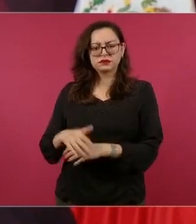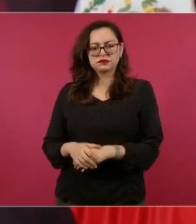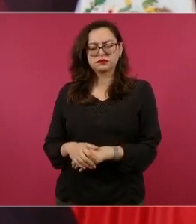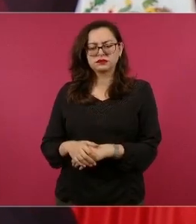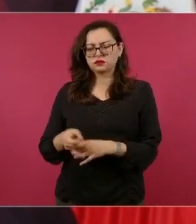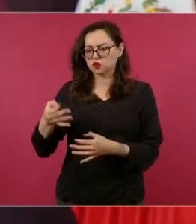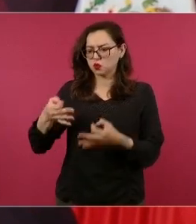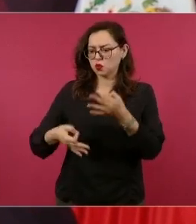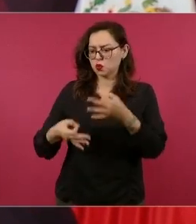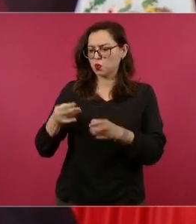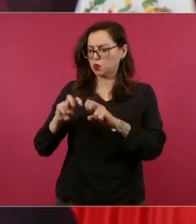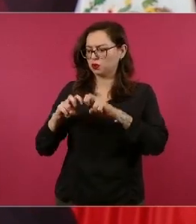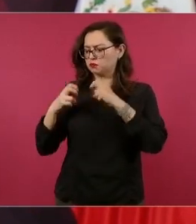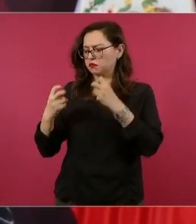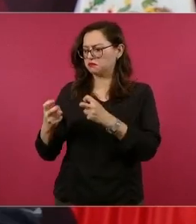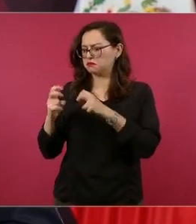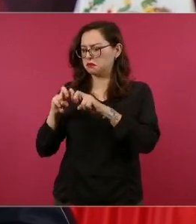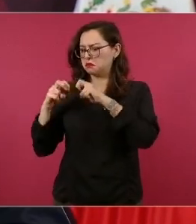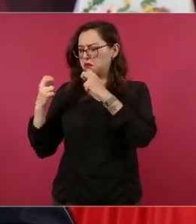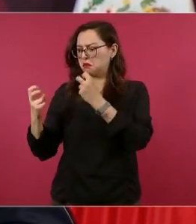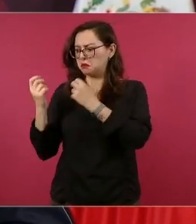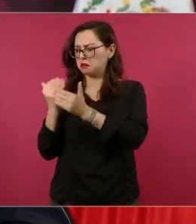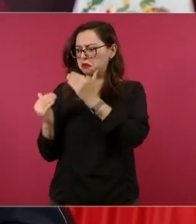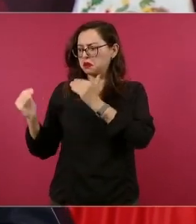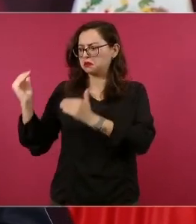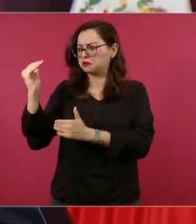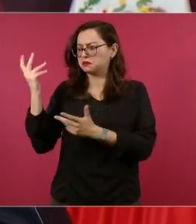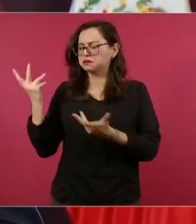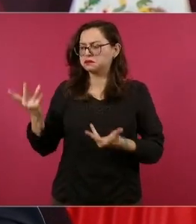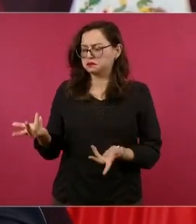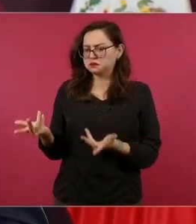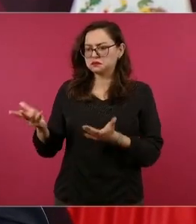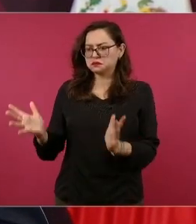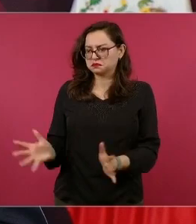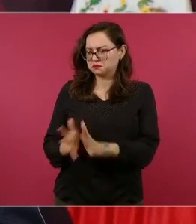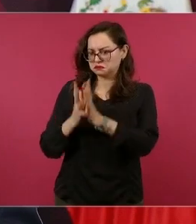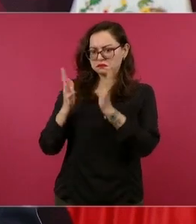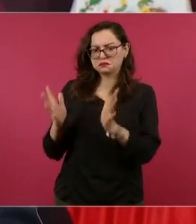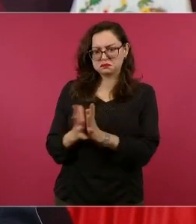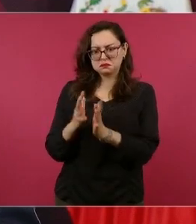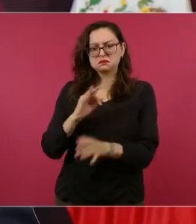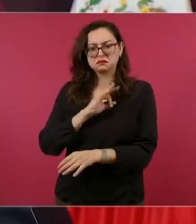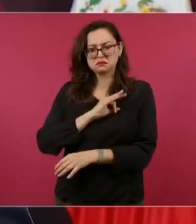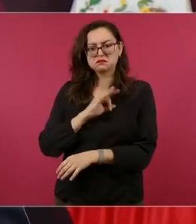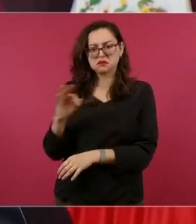magistrados, ministros, que puedan participar,